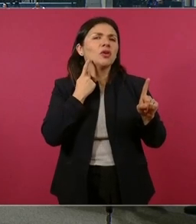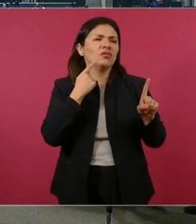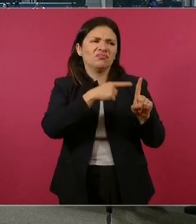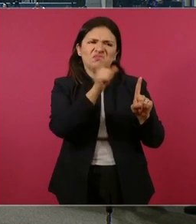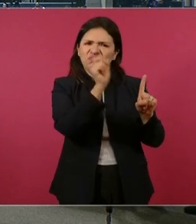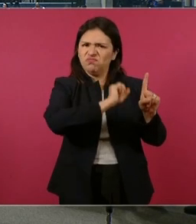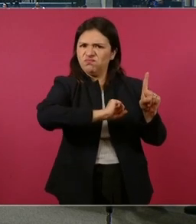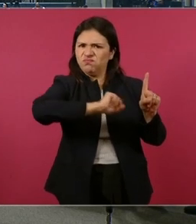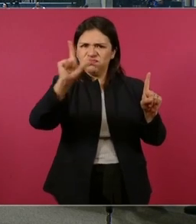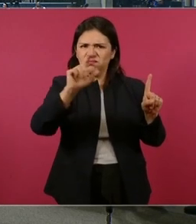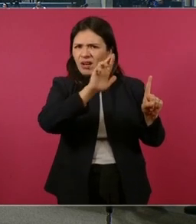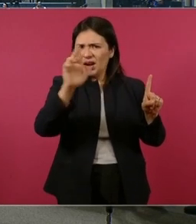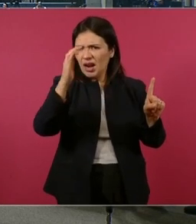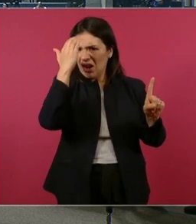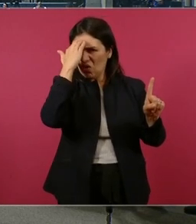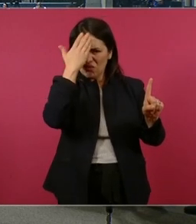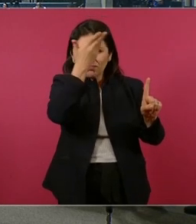mucho renombre